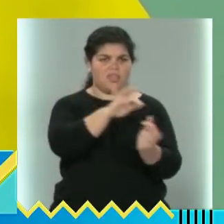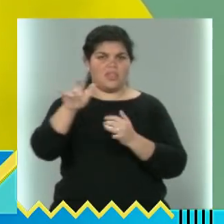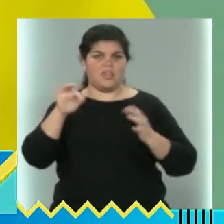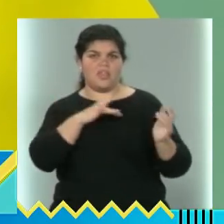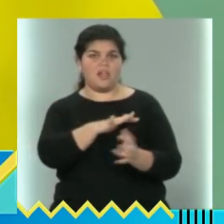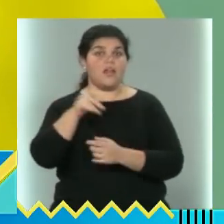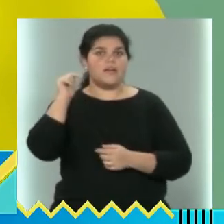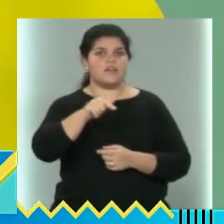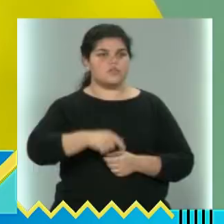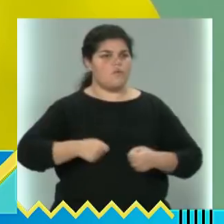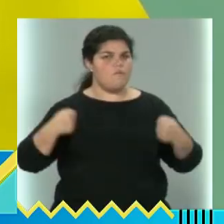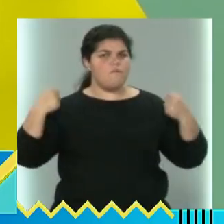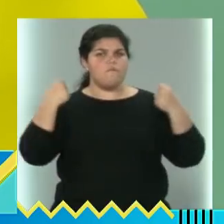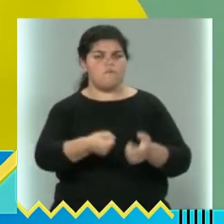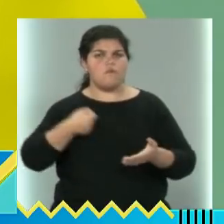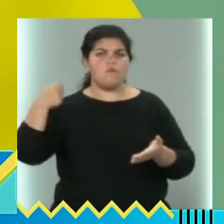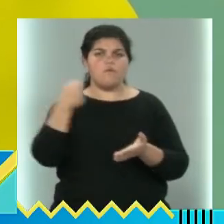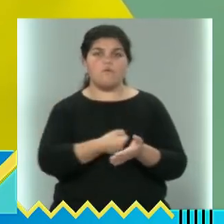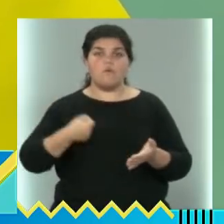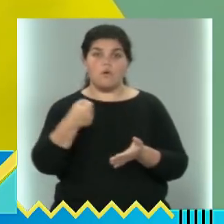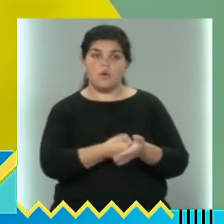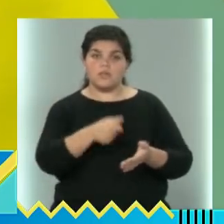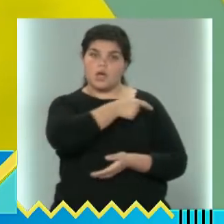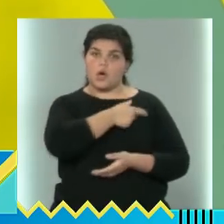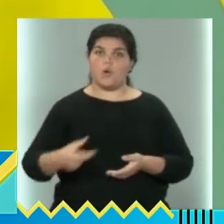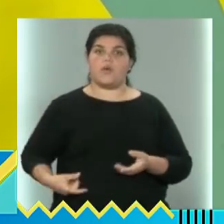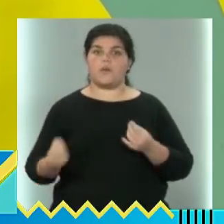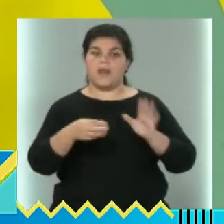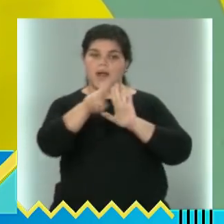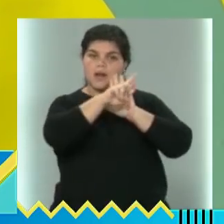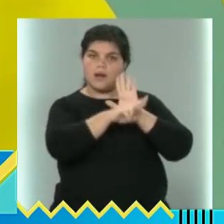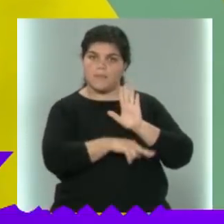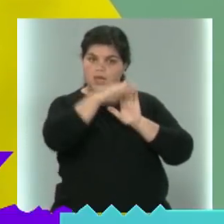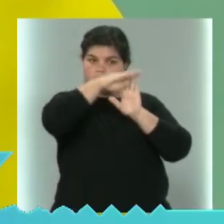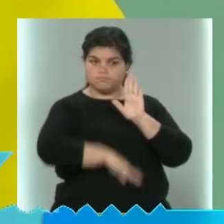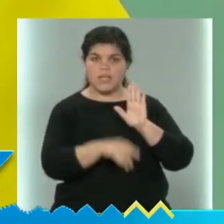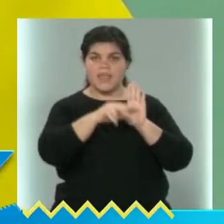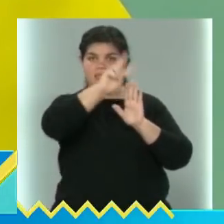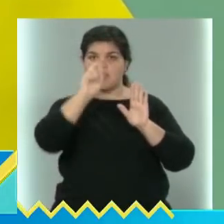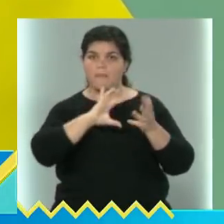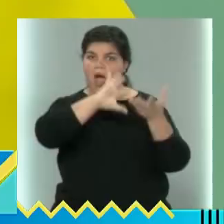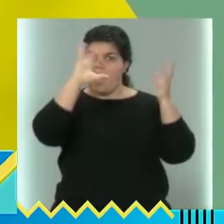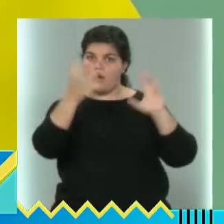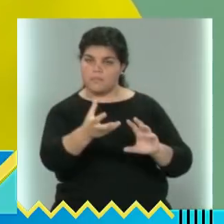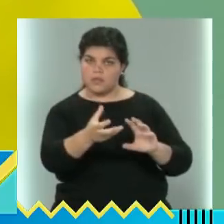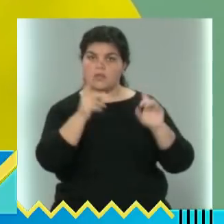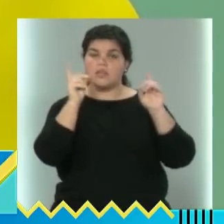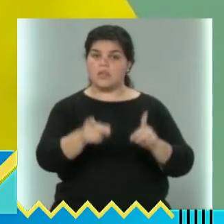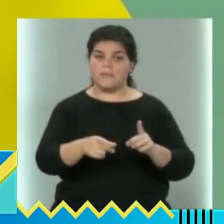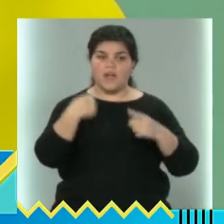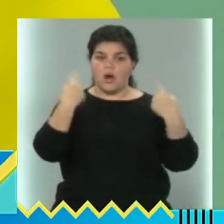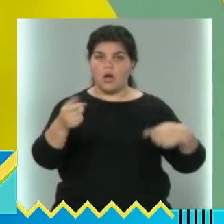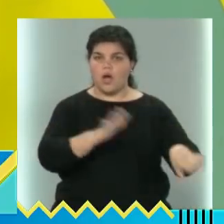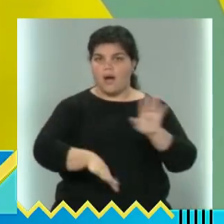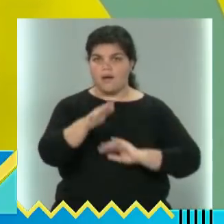esfuerzo sistemático del Estado por dejar reglamentado un aspecto de la actividad que es el aspecto ambiental y definir una serie de actividades que no pueden